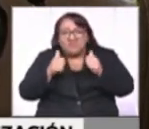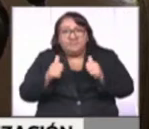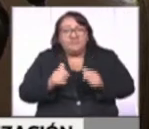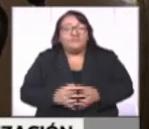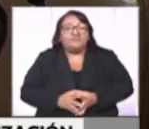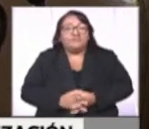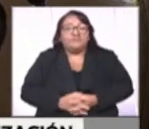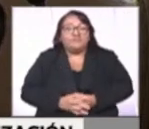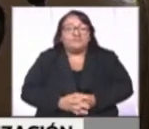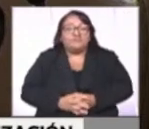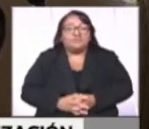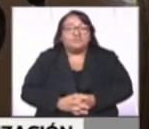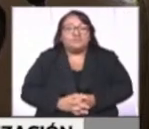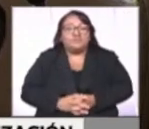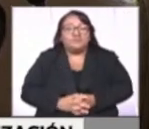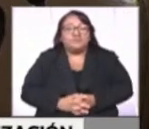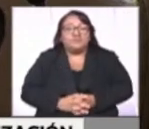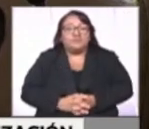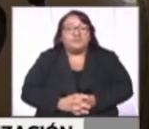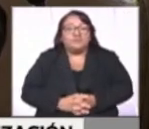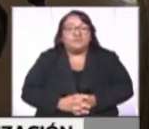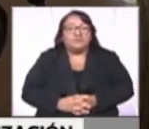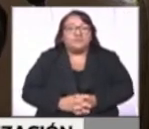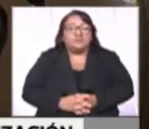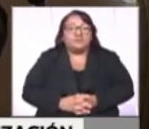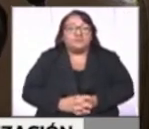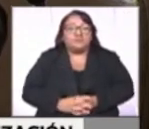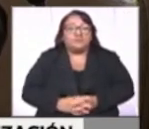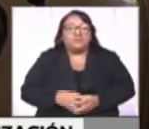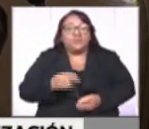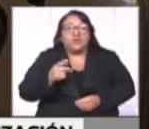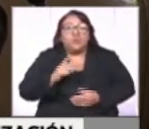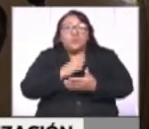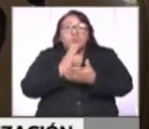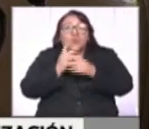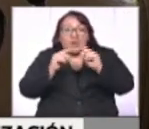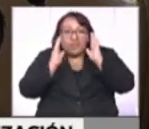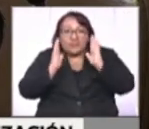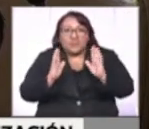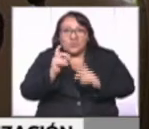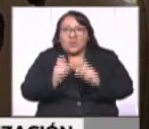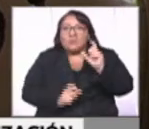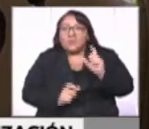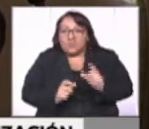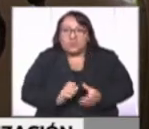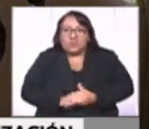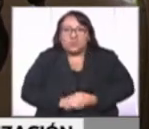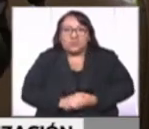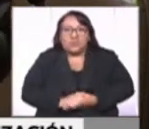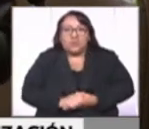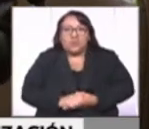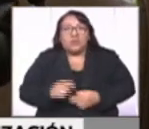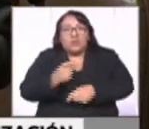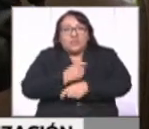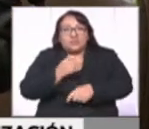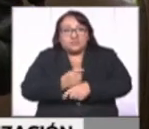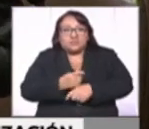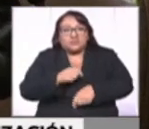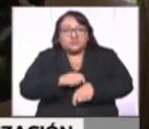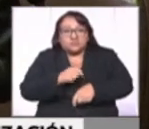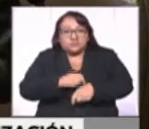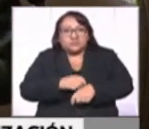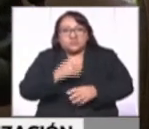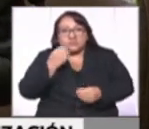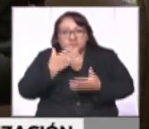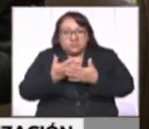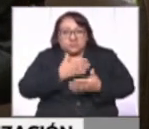órganos colegiados del INDICOPI y como consecuencia una atención al ciudadano con celeridad y oportunidad.